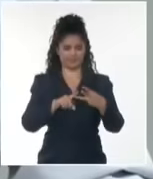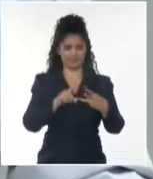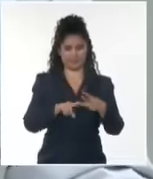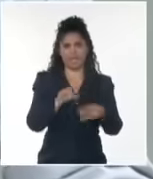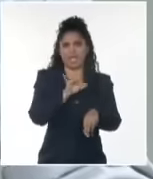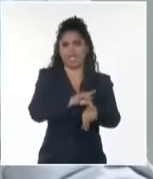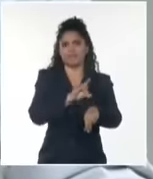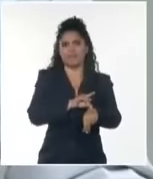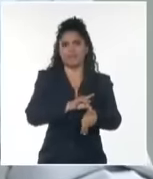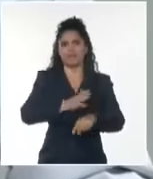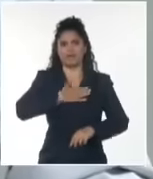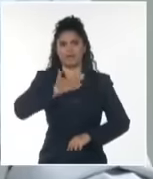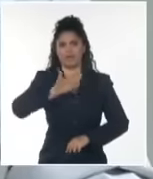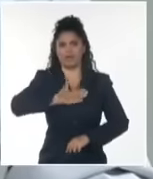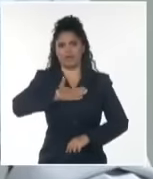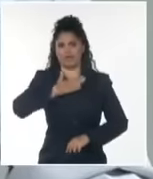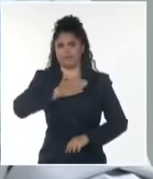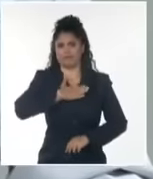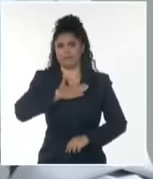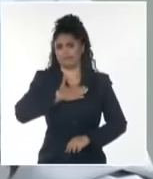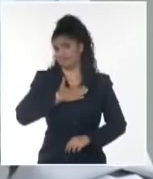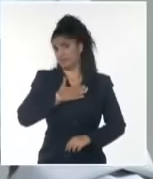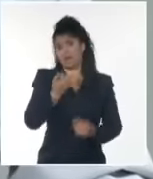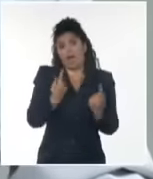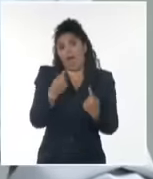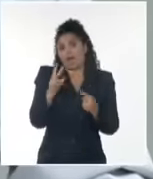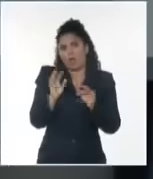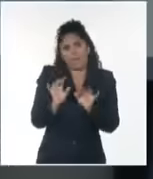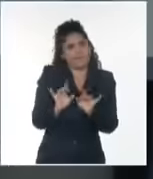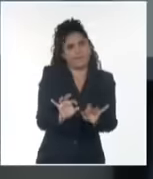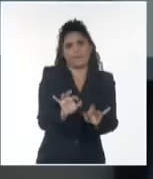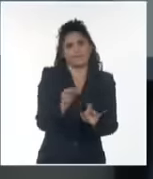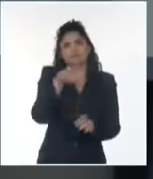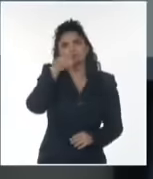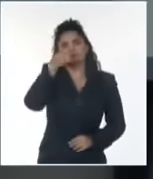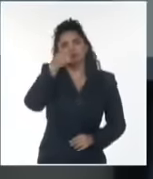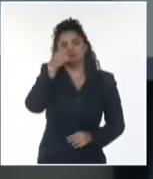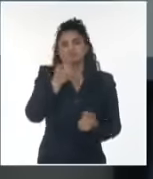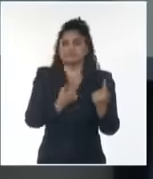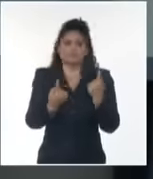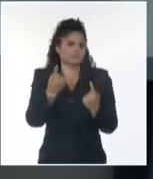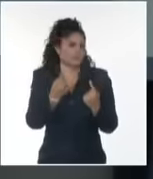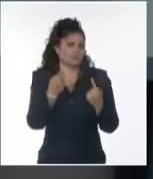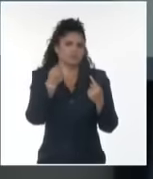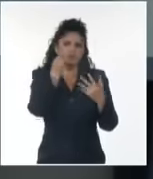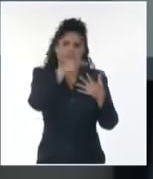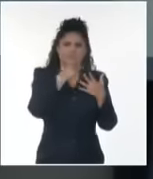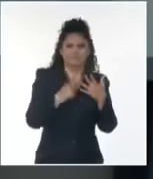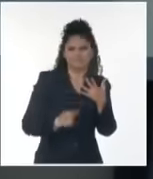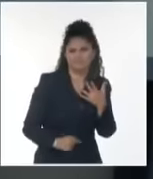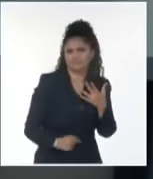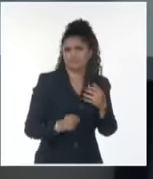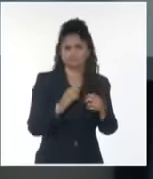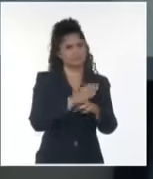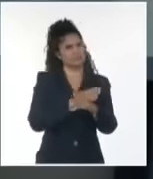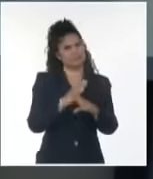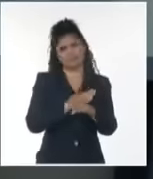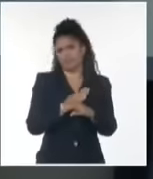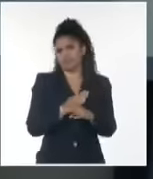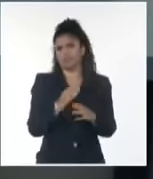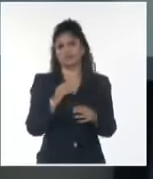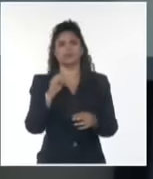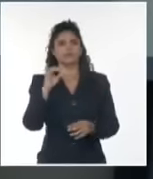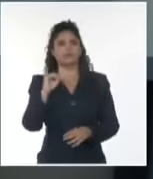respiratoria producida por diferentes virus respiratorios que circulan en nuestro país. Están los virus de influenza, para influenza,